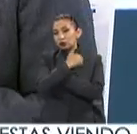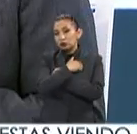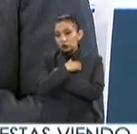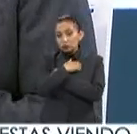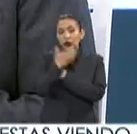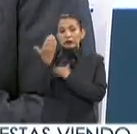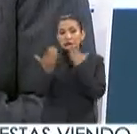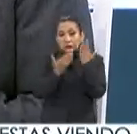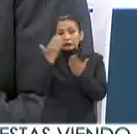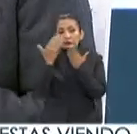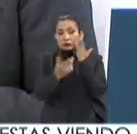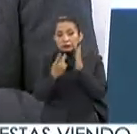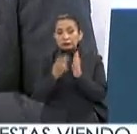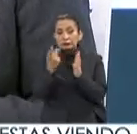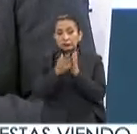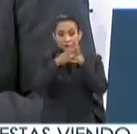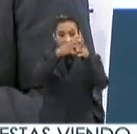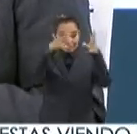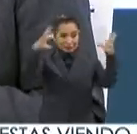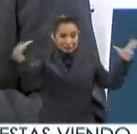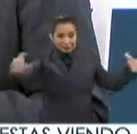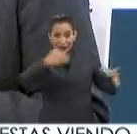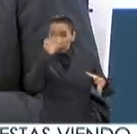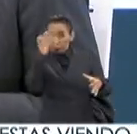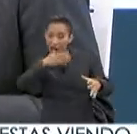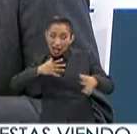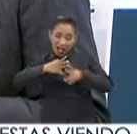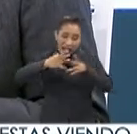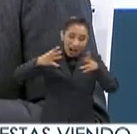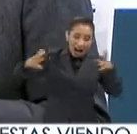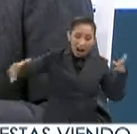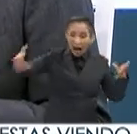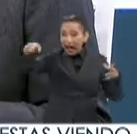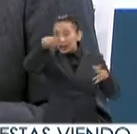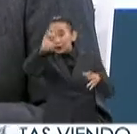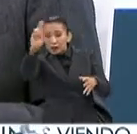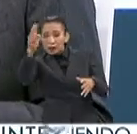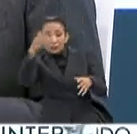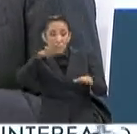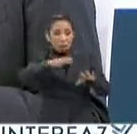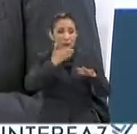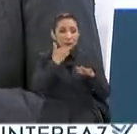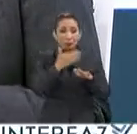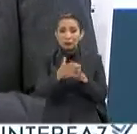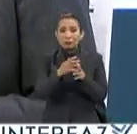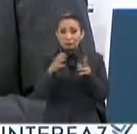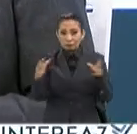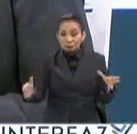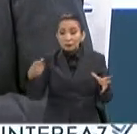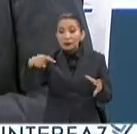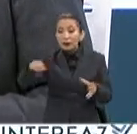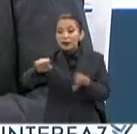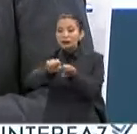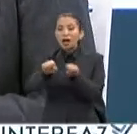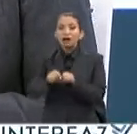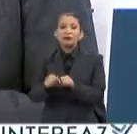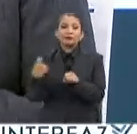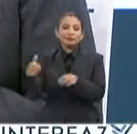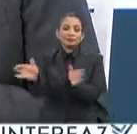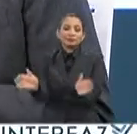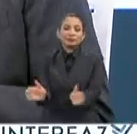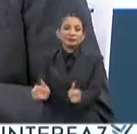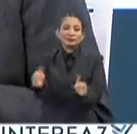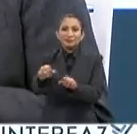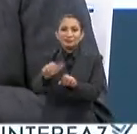Entonces, por muy grande que sea el campus o los diferentes campi que tiene la UNAM, las instalaciones son finitas. Sí,